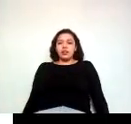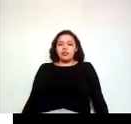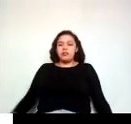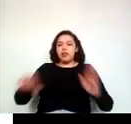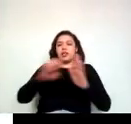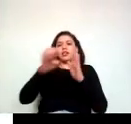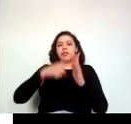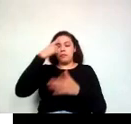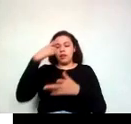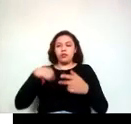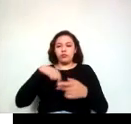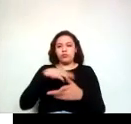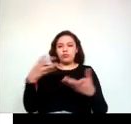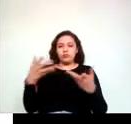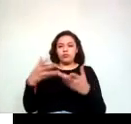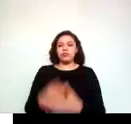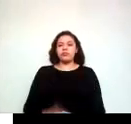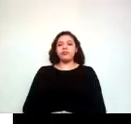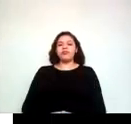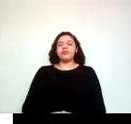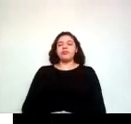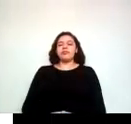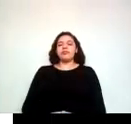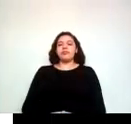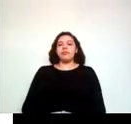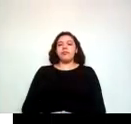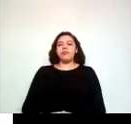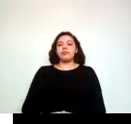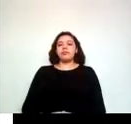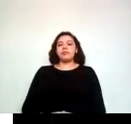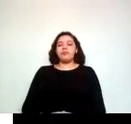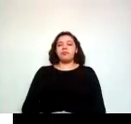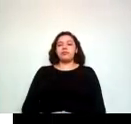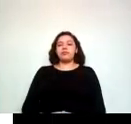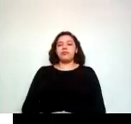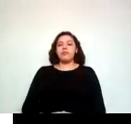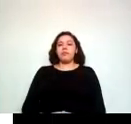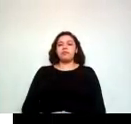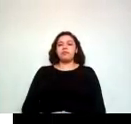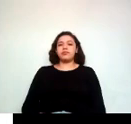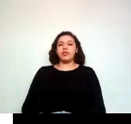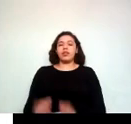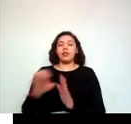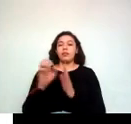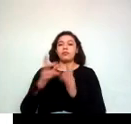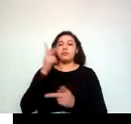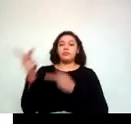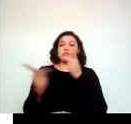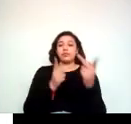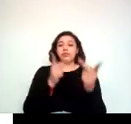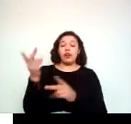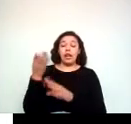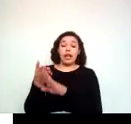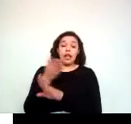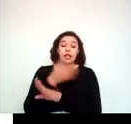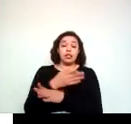Y pues en un ejemplo muy claro, esta aplicación de cuestionario previo a la pandemia